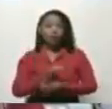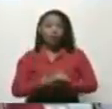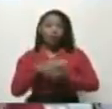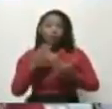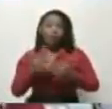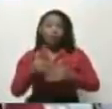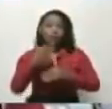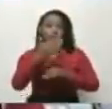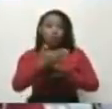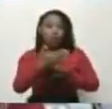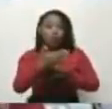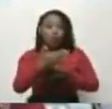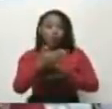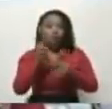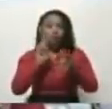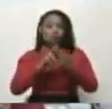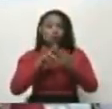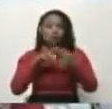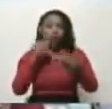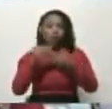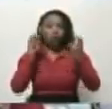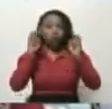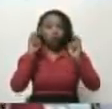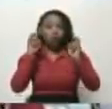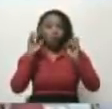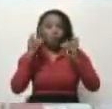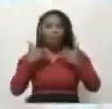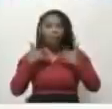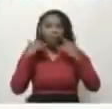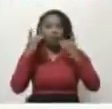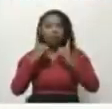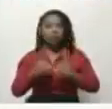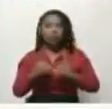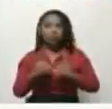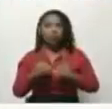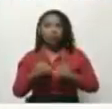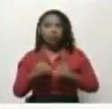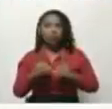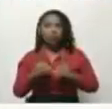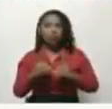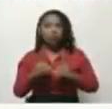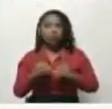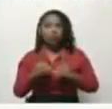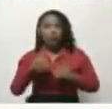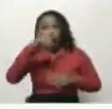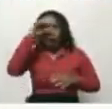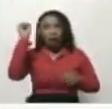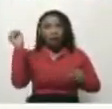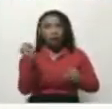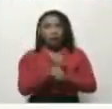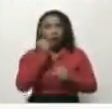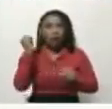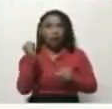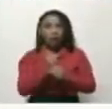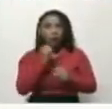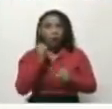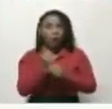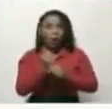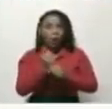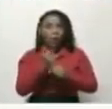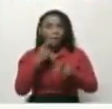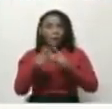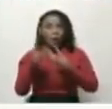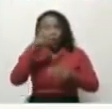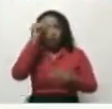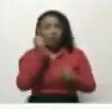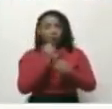después se conoce como ética marxista y se refiere a la autodeterminación, al trabajo, pero al trabajo